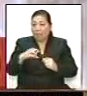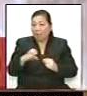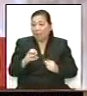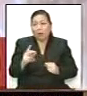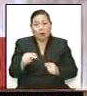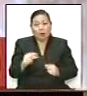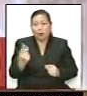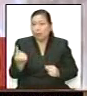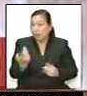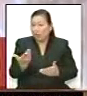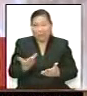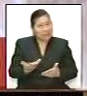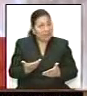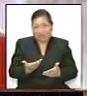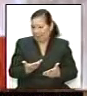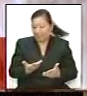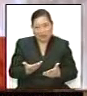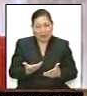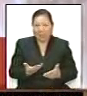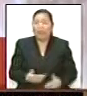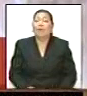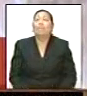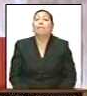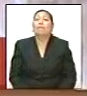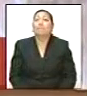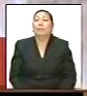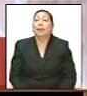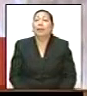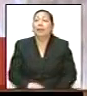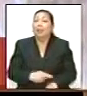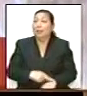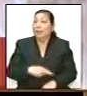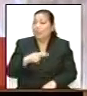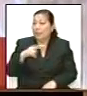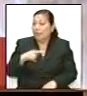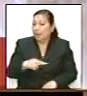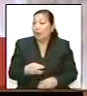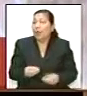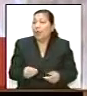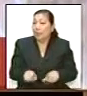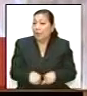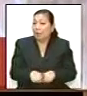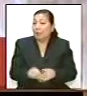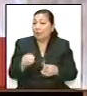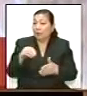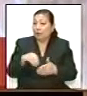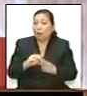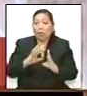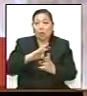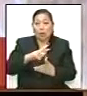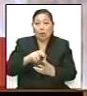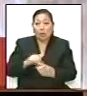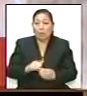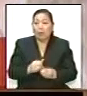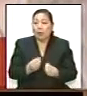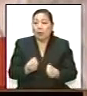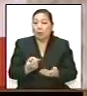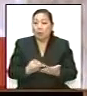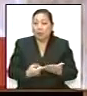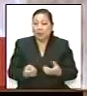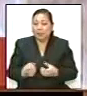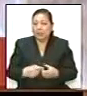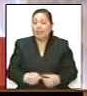solamente beneficia un posicionamiento regional sino además un posicionamiento global de la alianza común entre